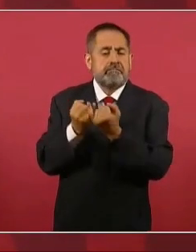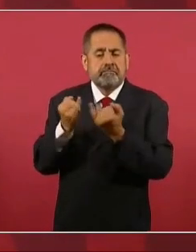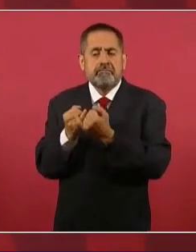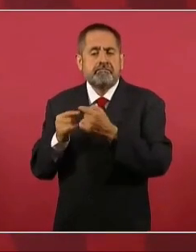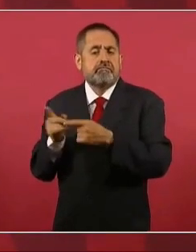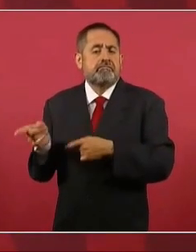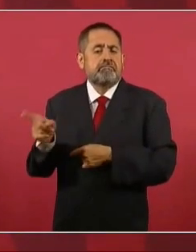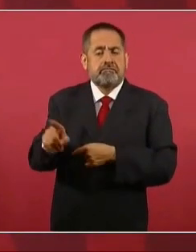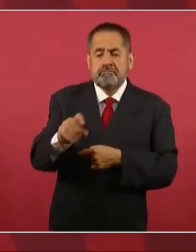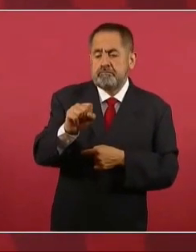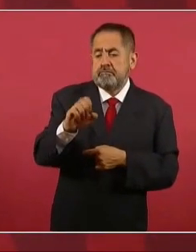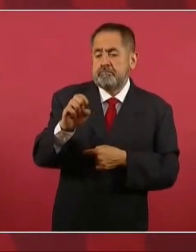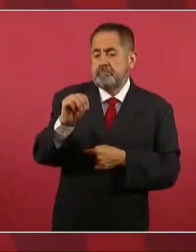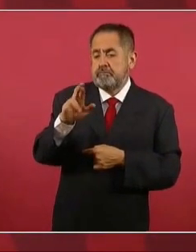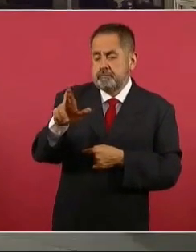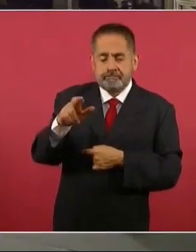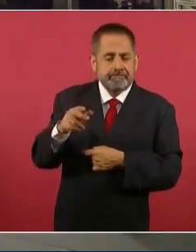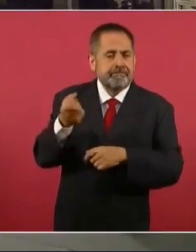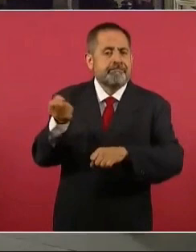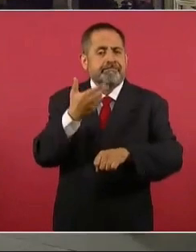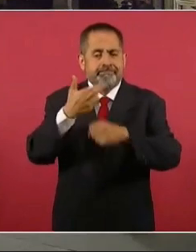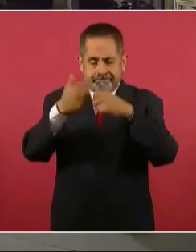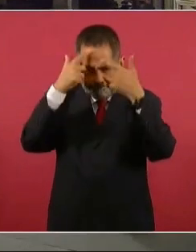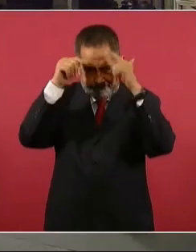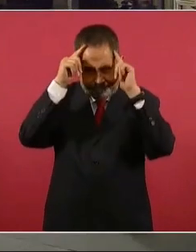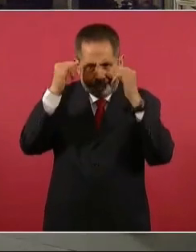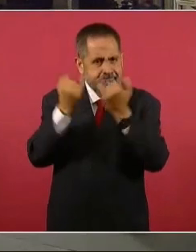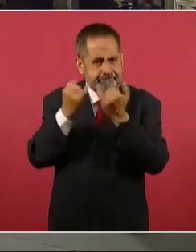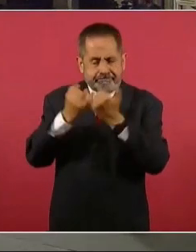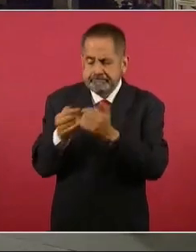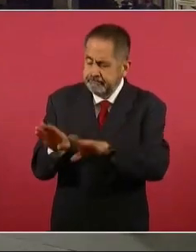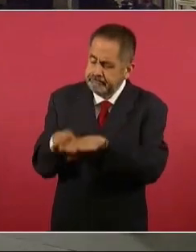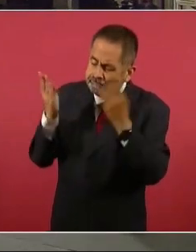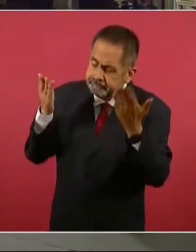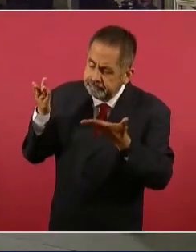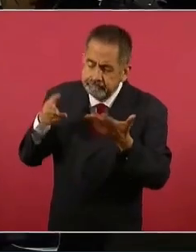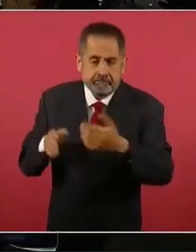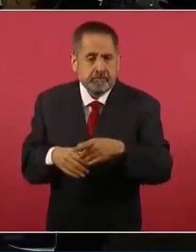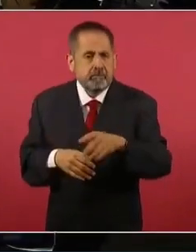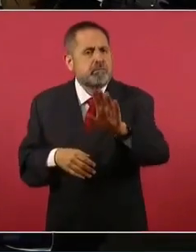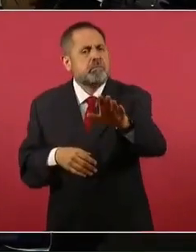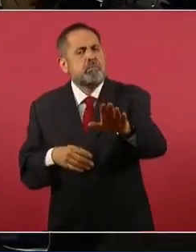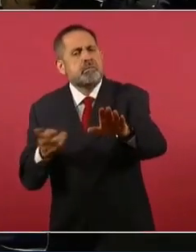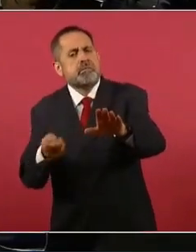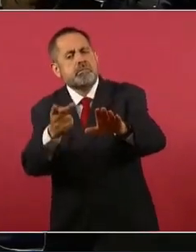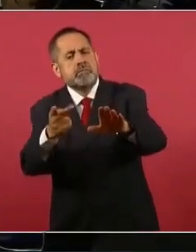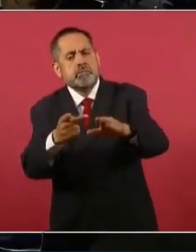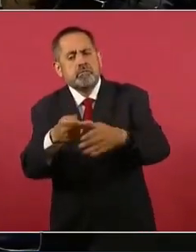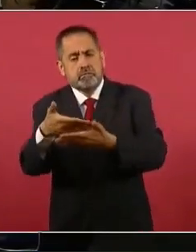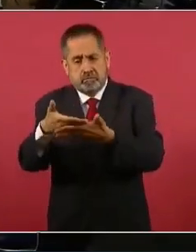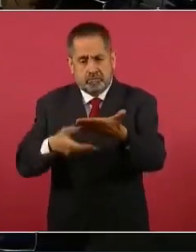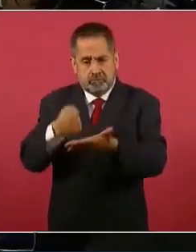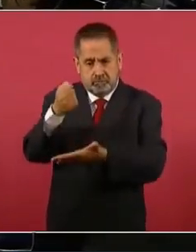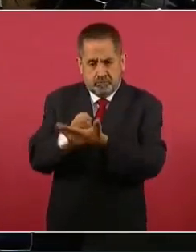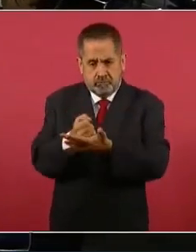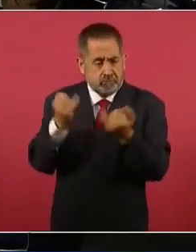la Secretaría de Marina. ¿Tendría que haber algún decreto adicional a esto para que se haga formal? Lo tienen